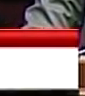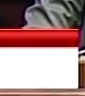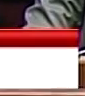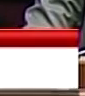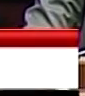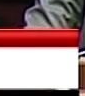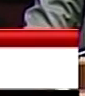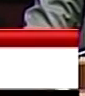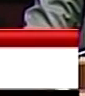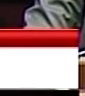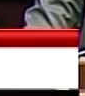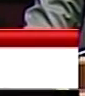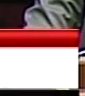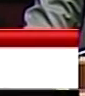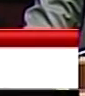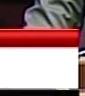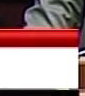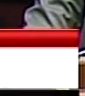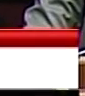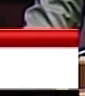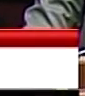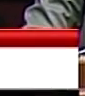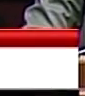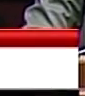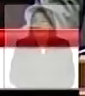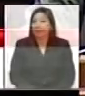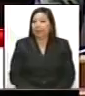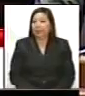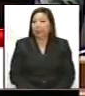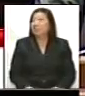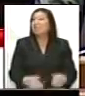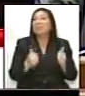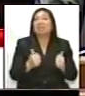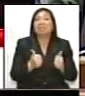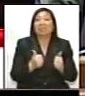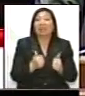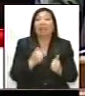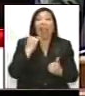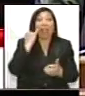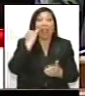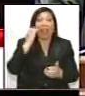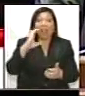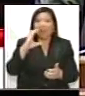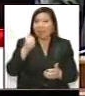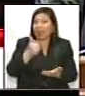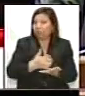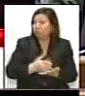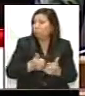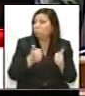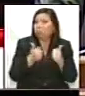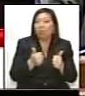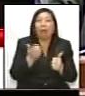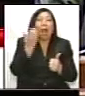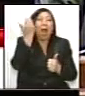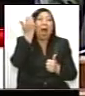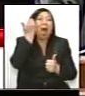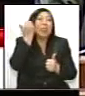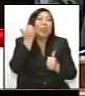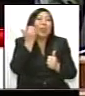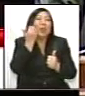algo, que en Ica hay excelentes recursos, no solamente